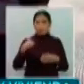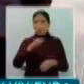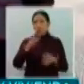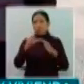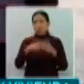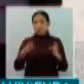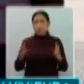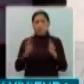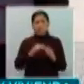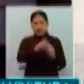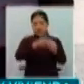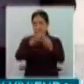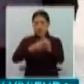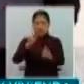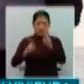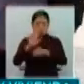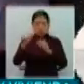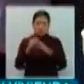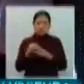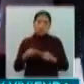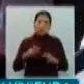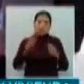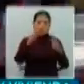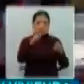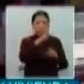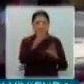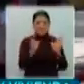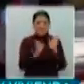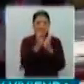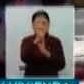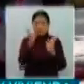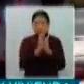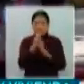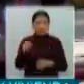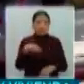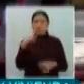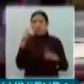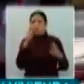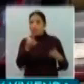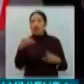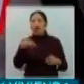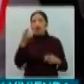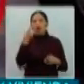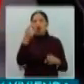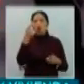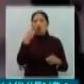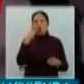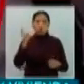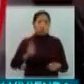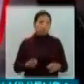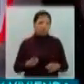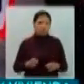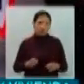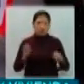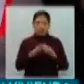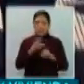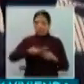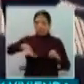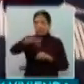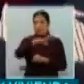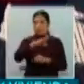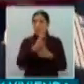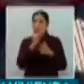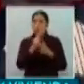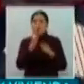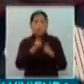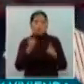persona que va a ser censista reconozca el lugar donde va a censar. es decir, el pan sano o la cuadra